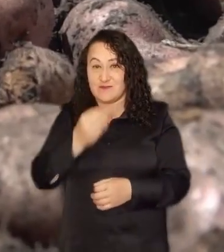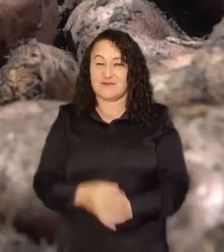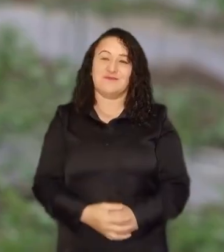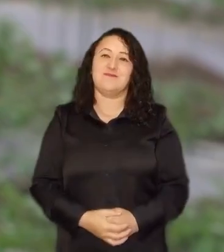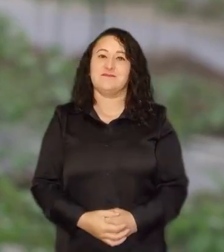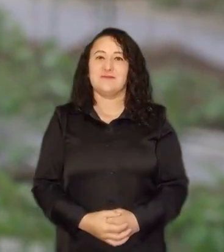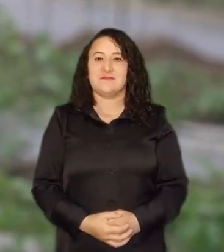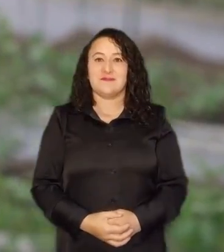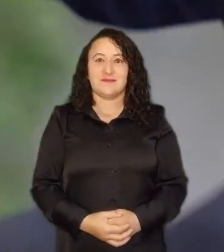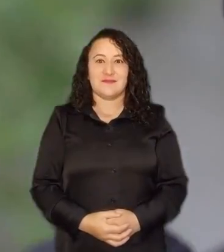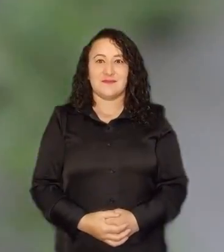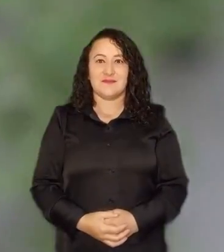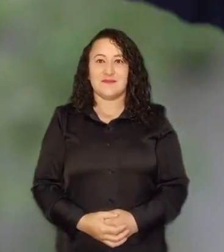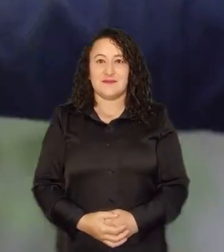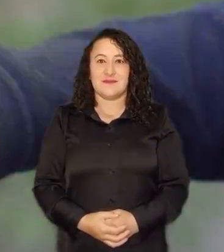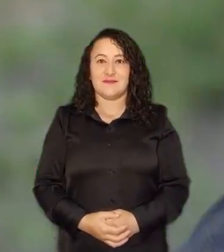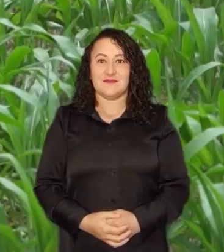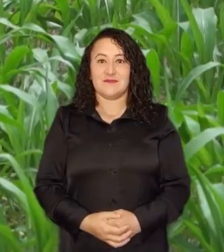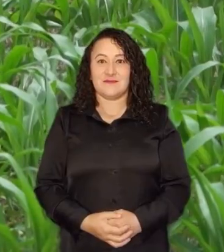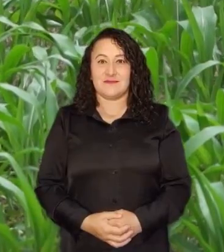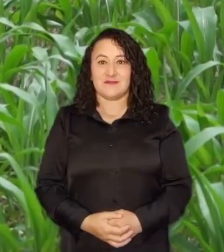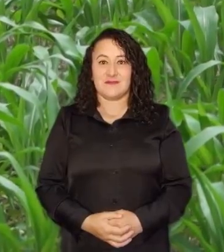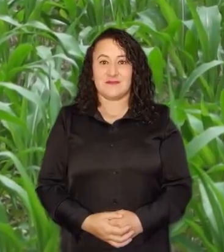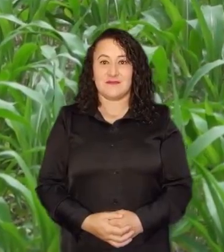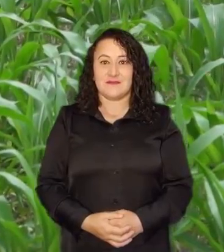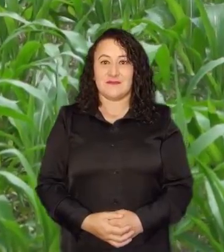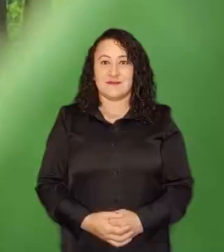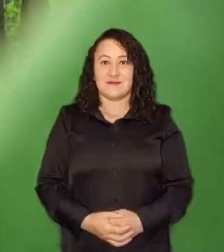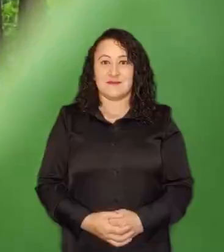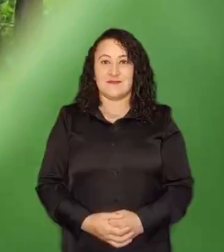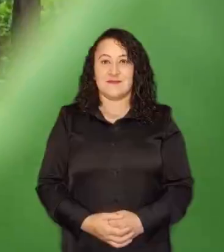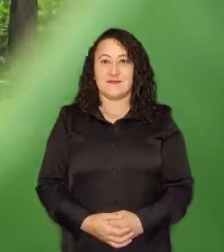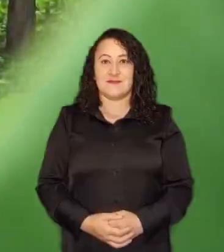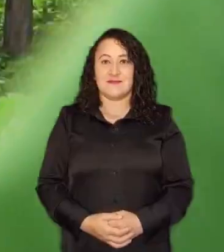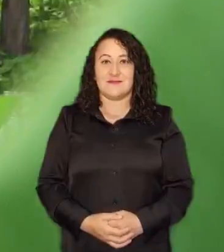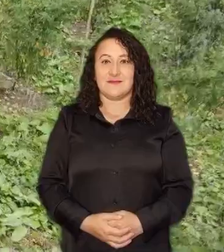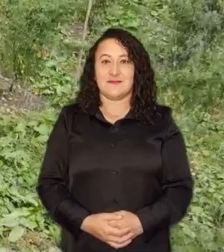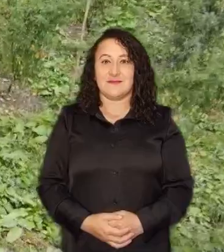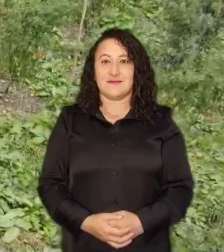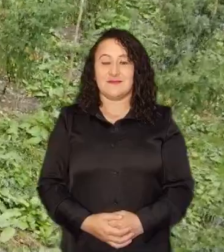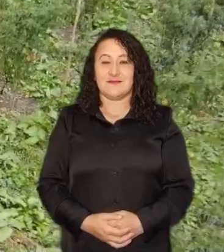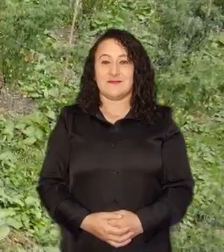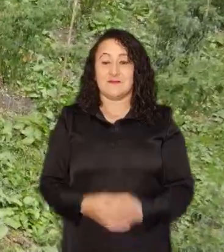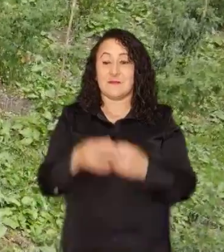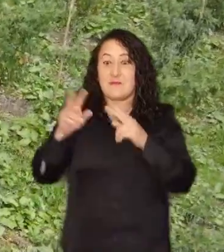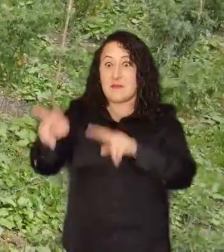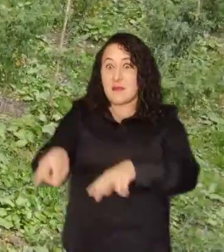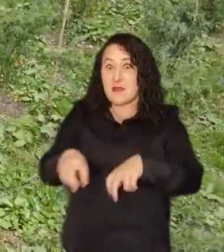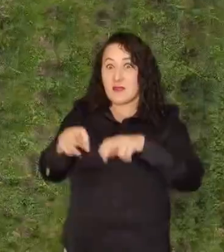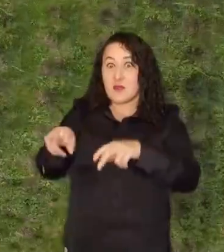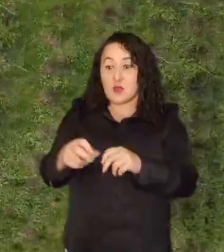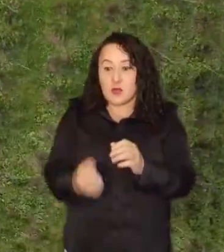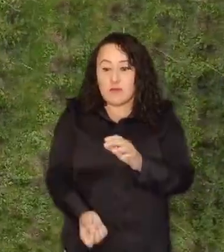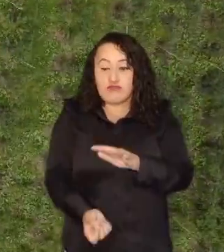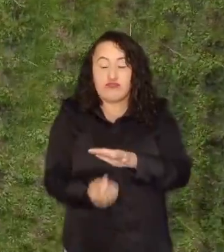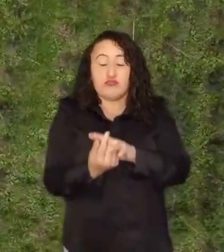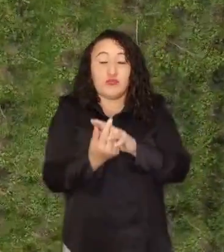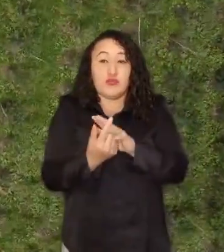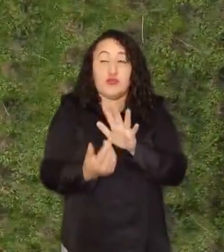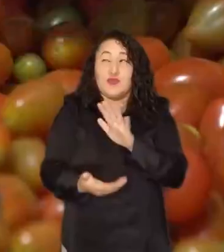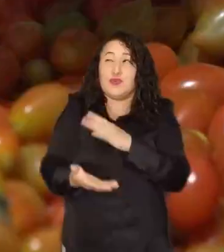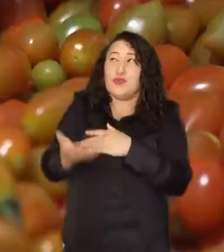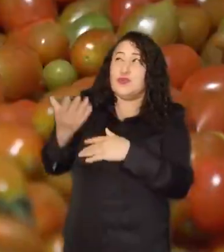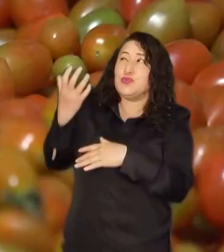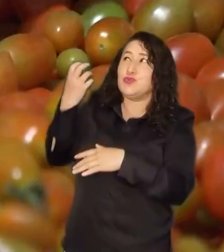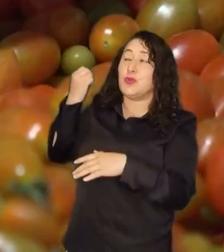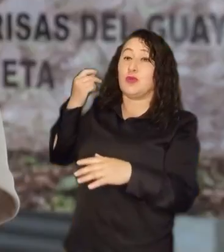y que hoy más que nunca nos desafía a darle un buen uso, a protegerla para garantizar la seguridad y soberanía alimentaria, enfrentar y